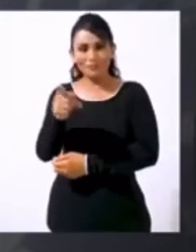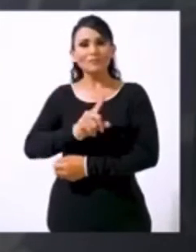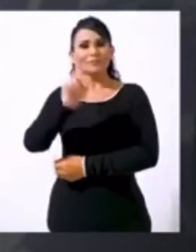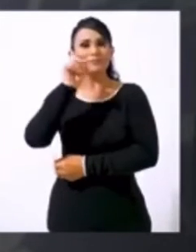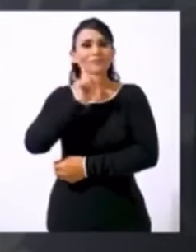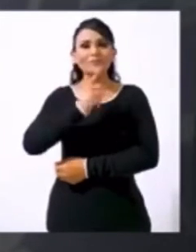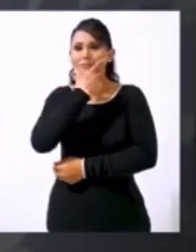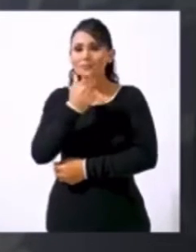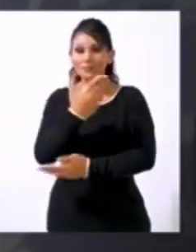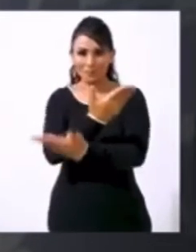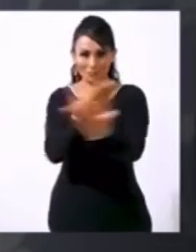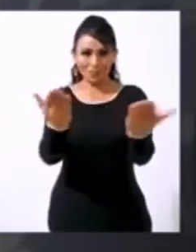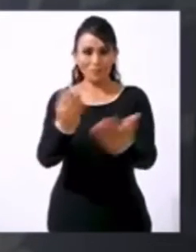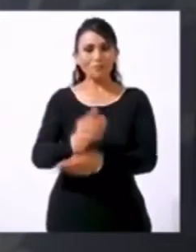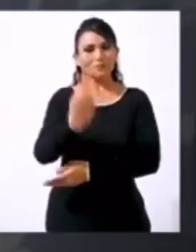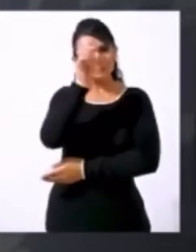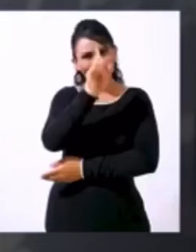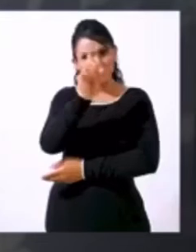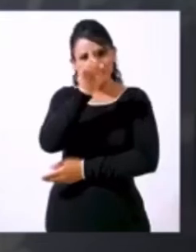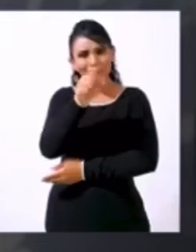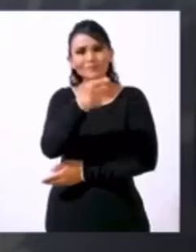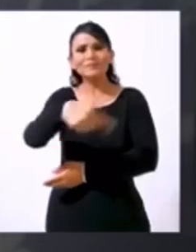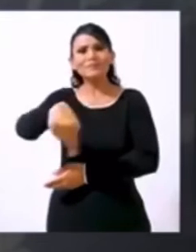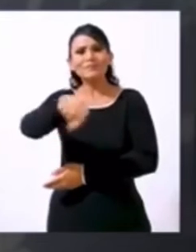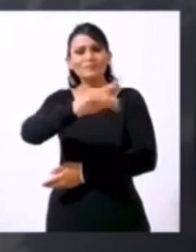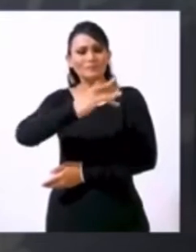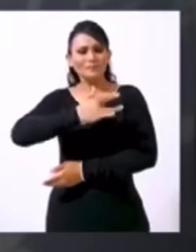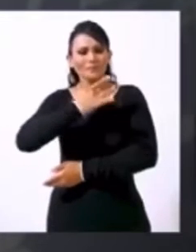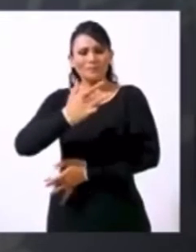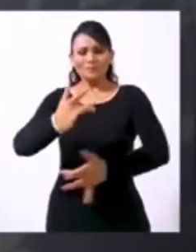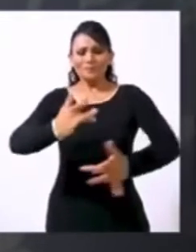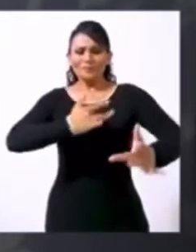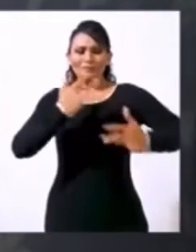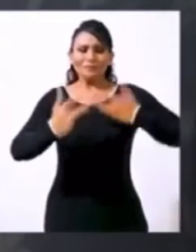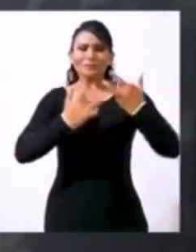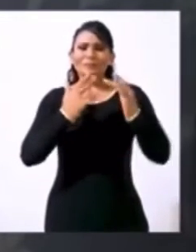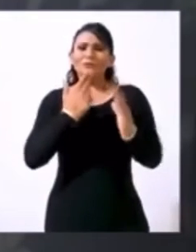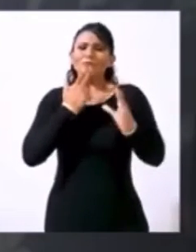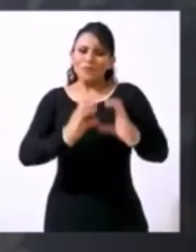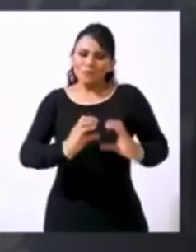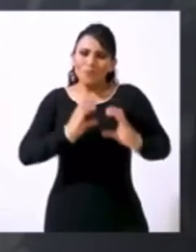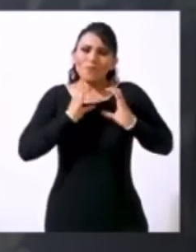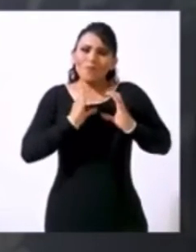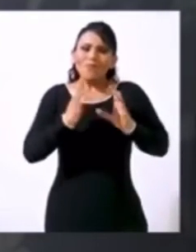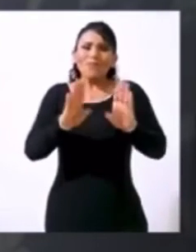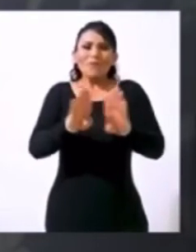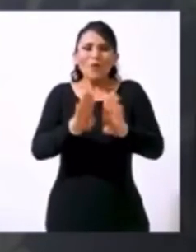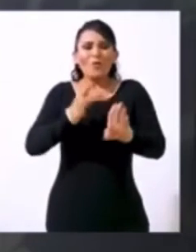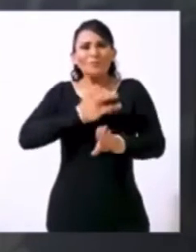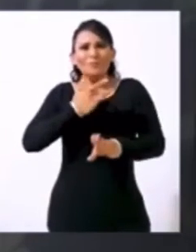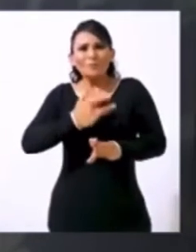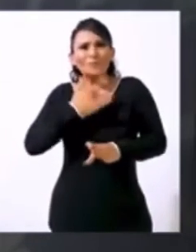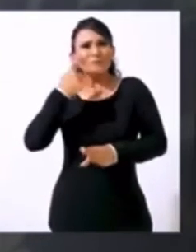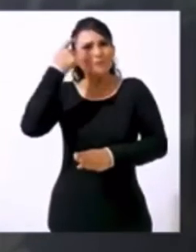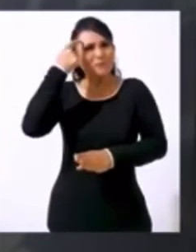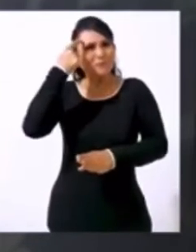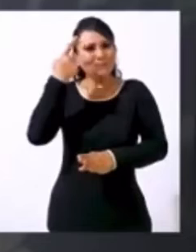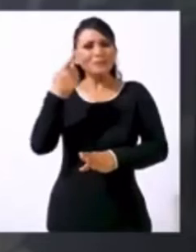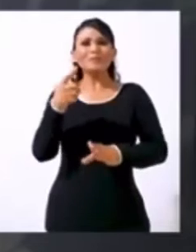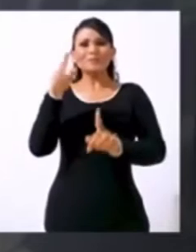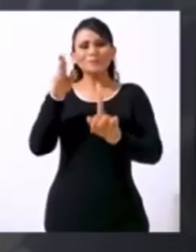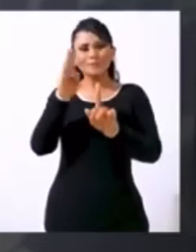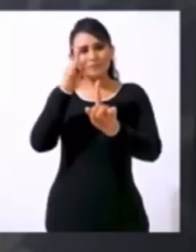queretanos sobre el cuidado de su salud emocional, ofreciendo orientación, brindando ayuda